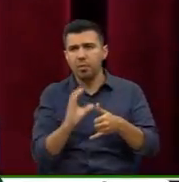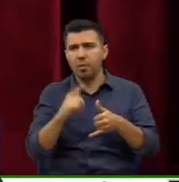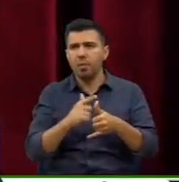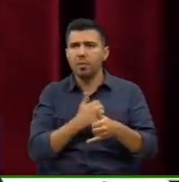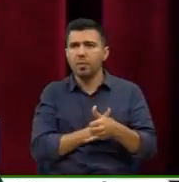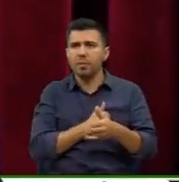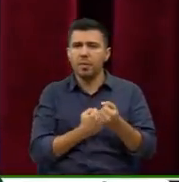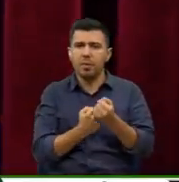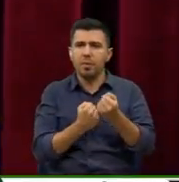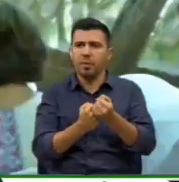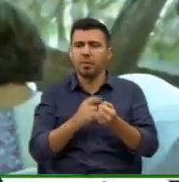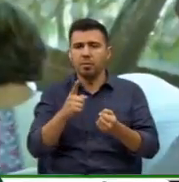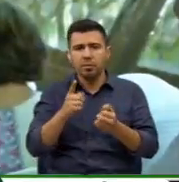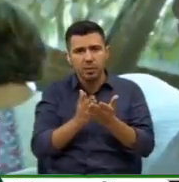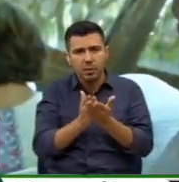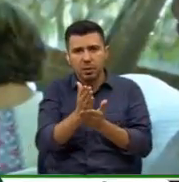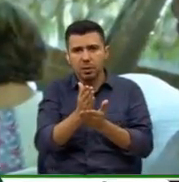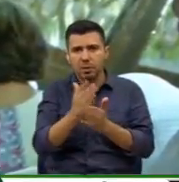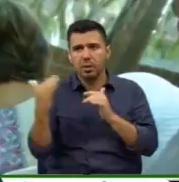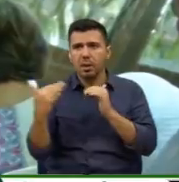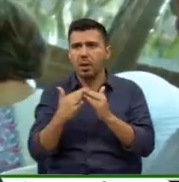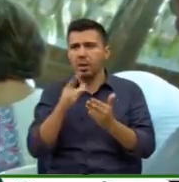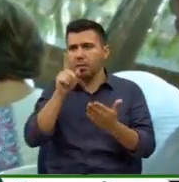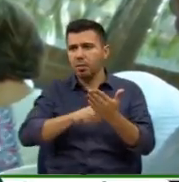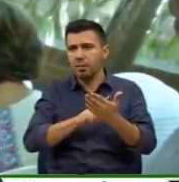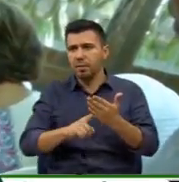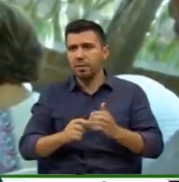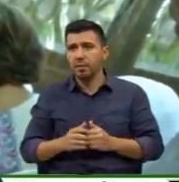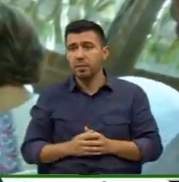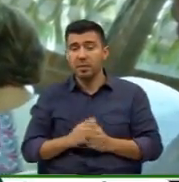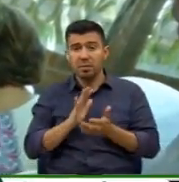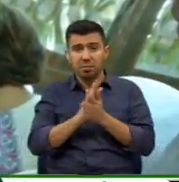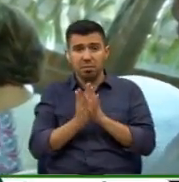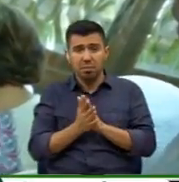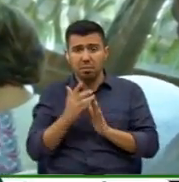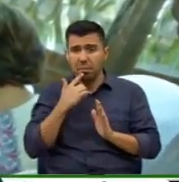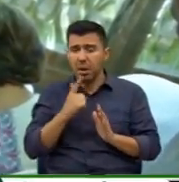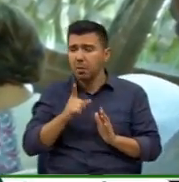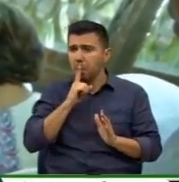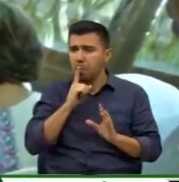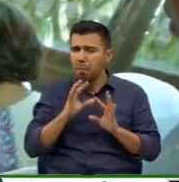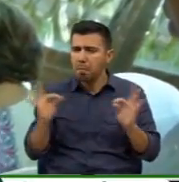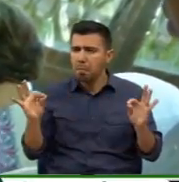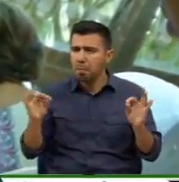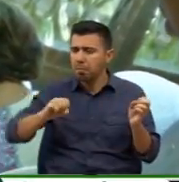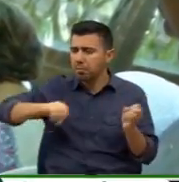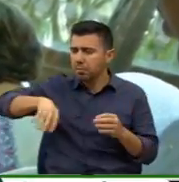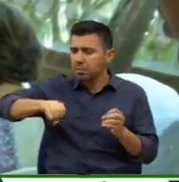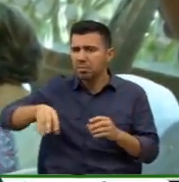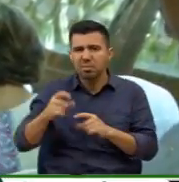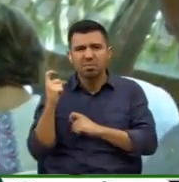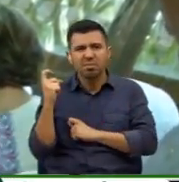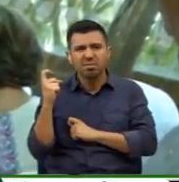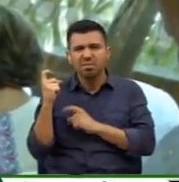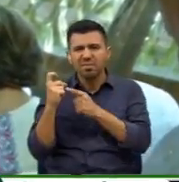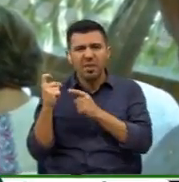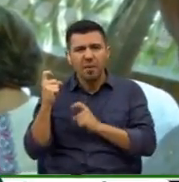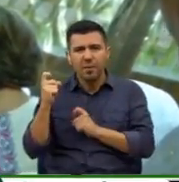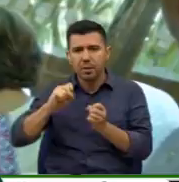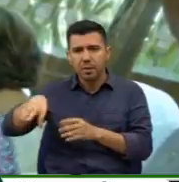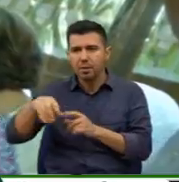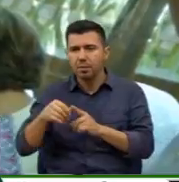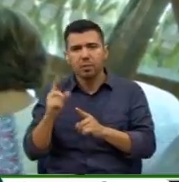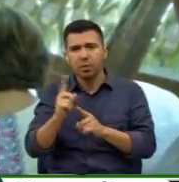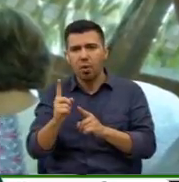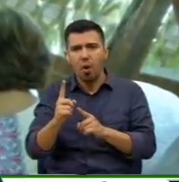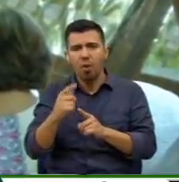llamados a seguir en la guerra. Creemos que no solamente la paz es el silenciamiento de los fusiles, sino la materialización real de los derechos.